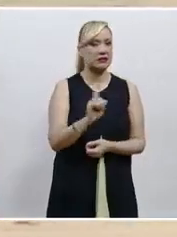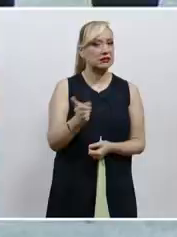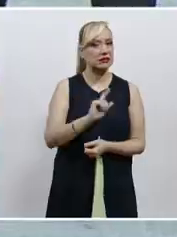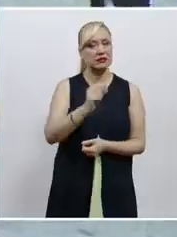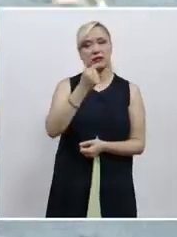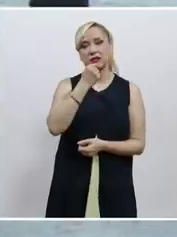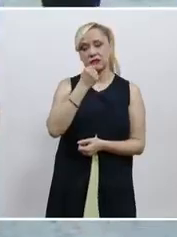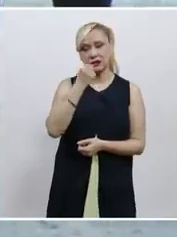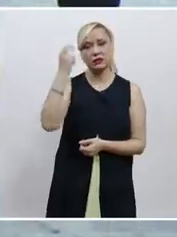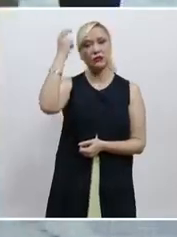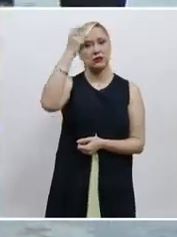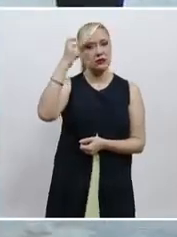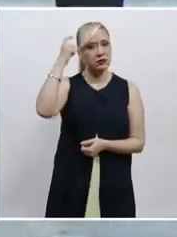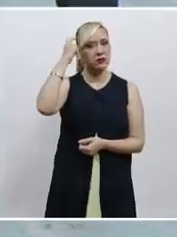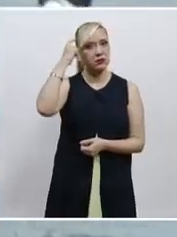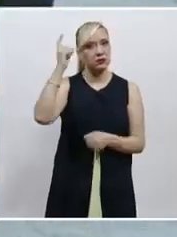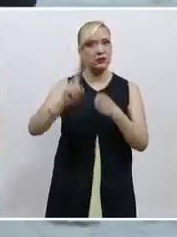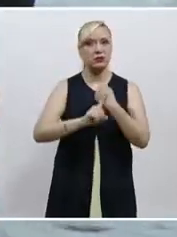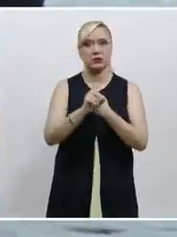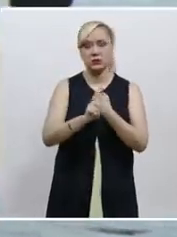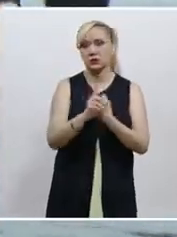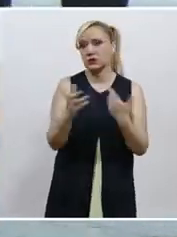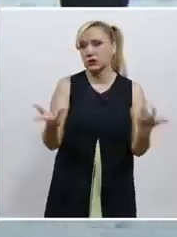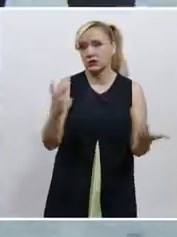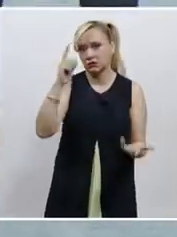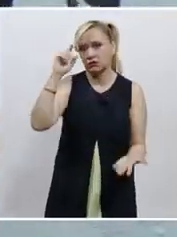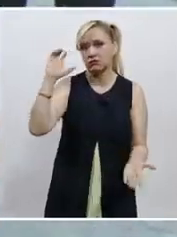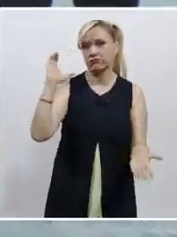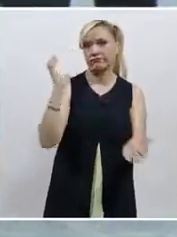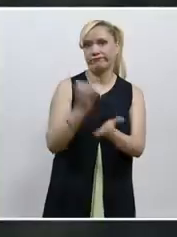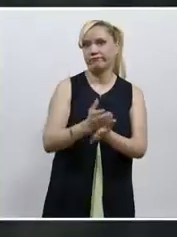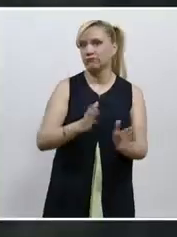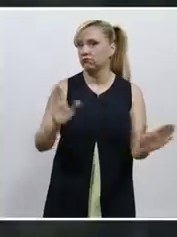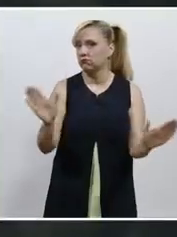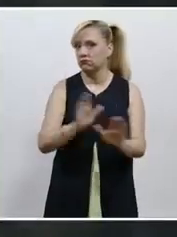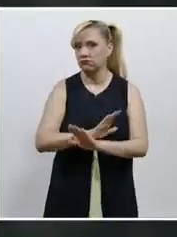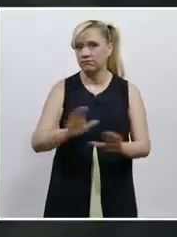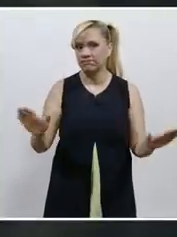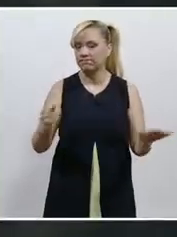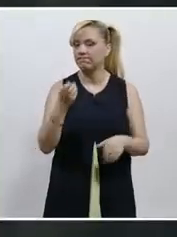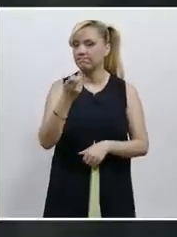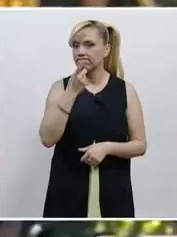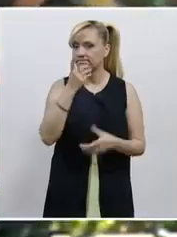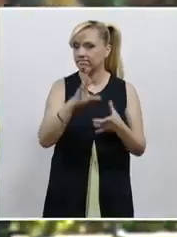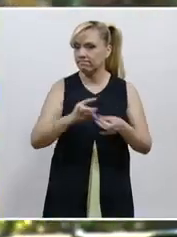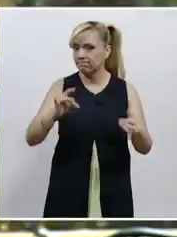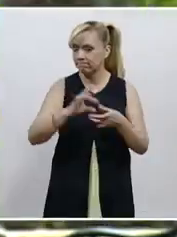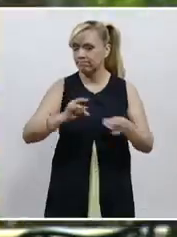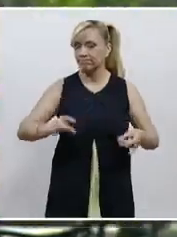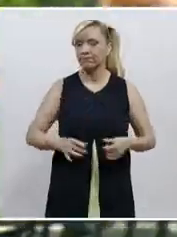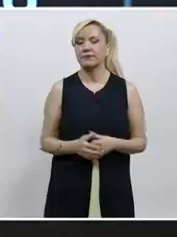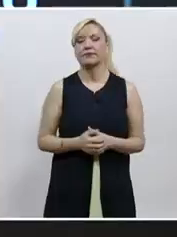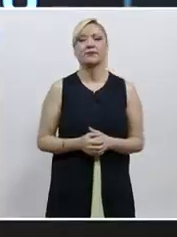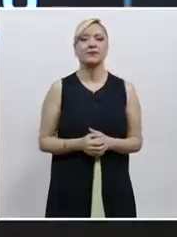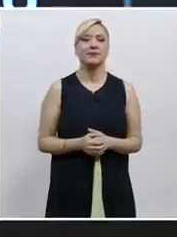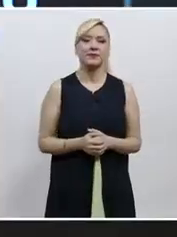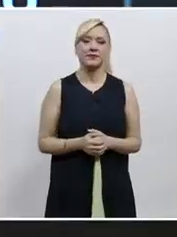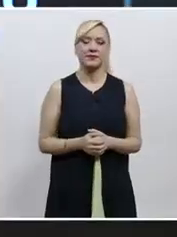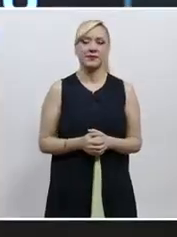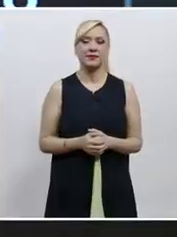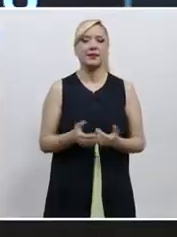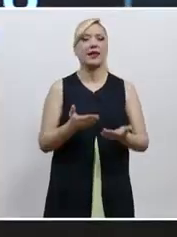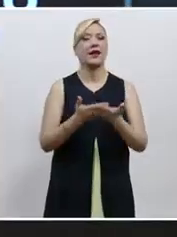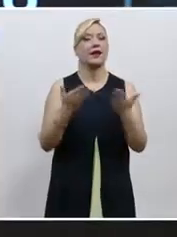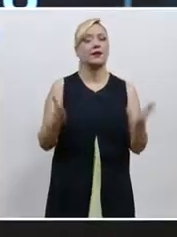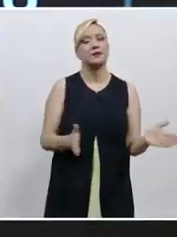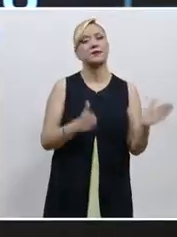la afectación que ello implica. Poder Informativo, José Luis Guerra García.